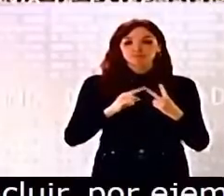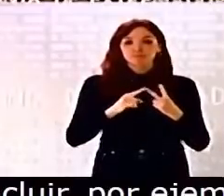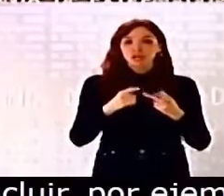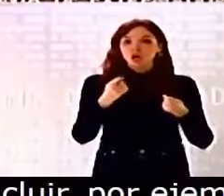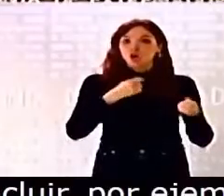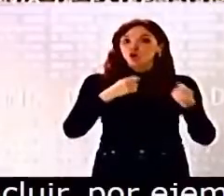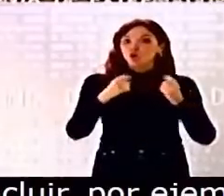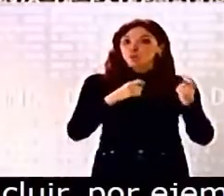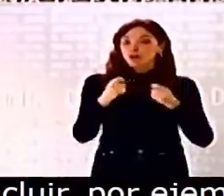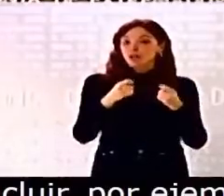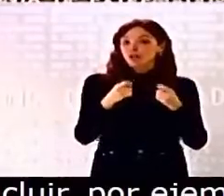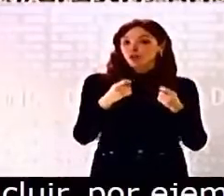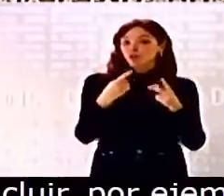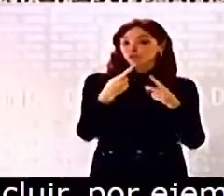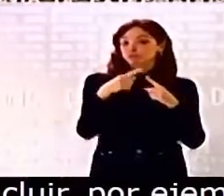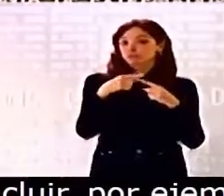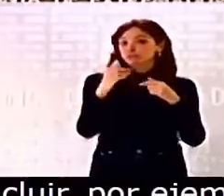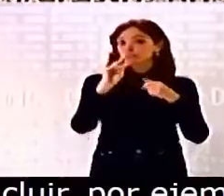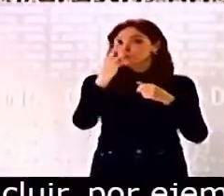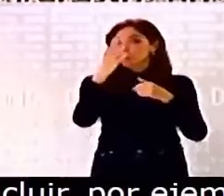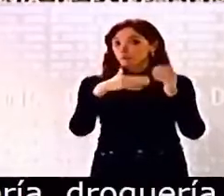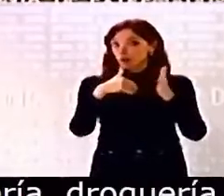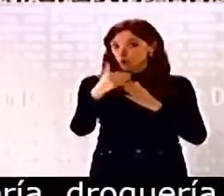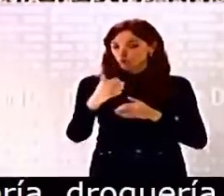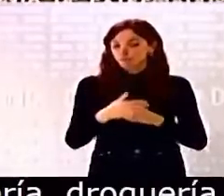comercio al menor de bienes de segunda mano,